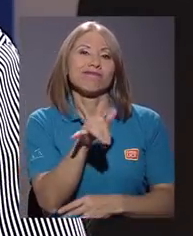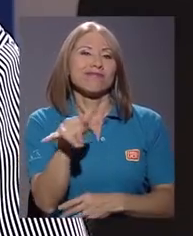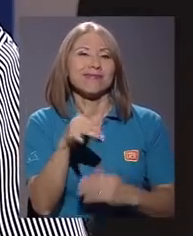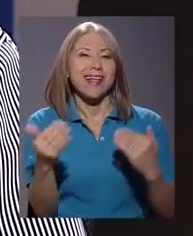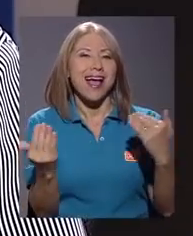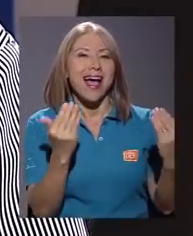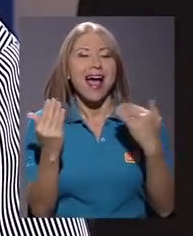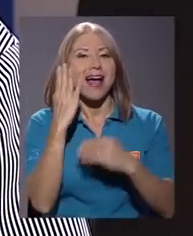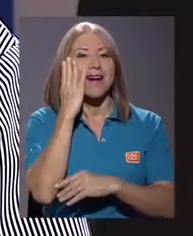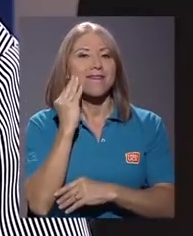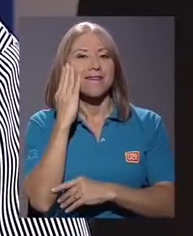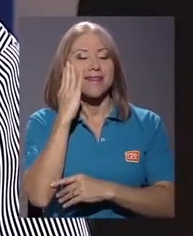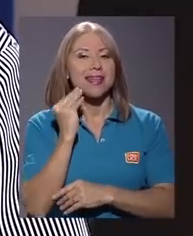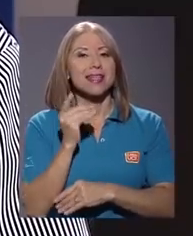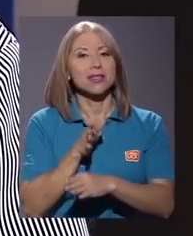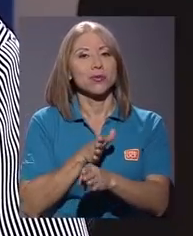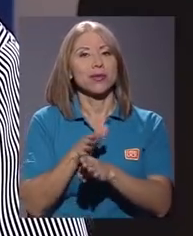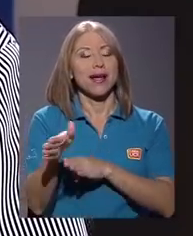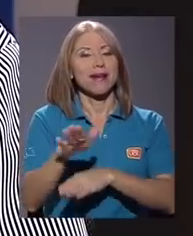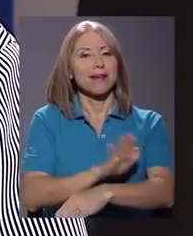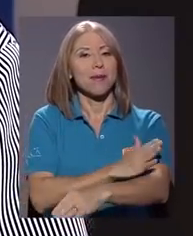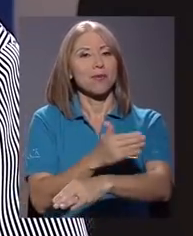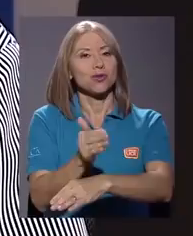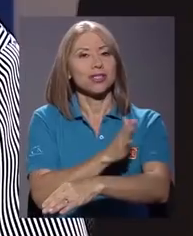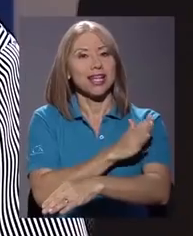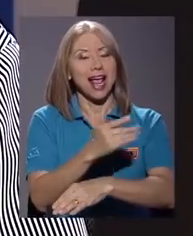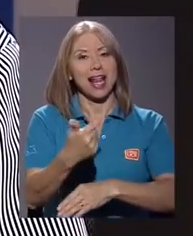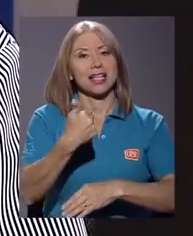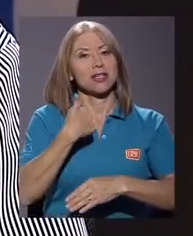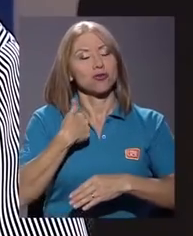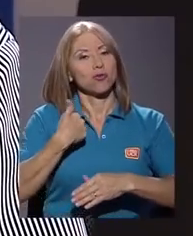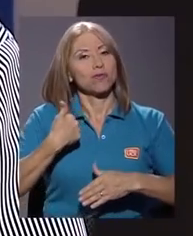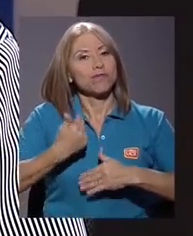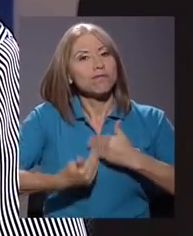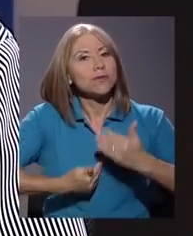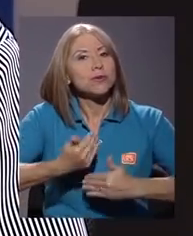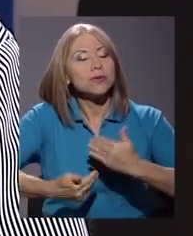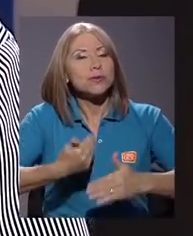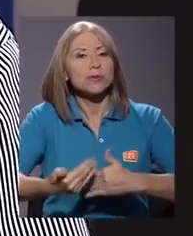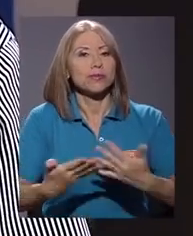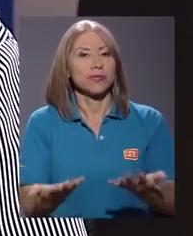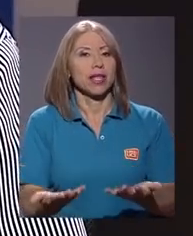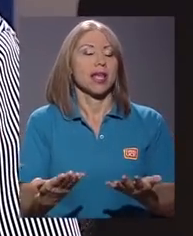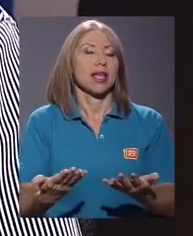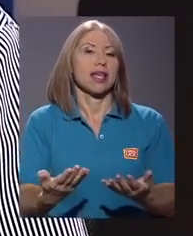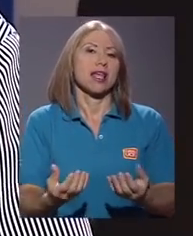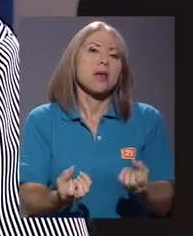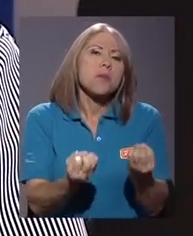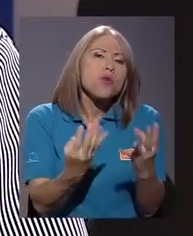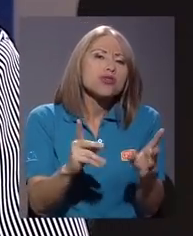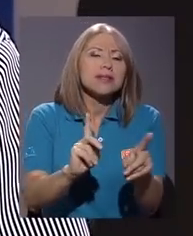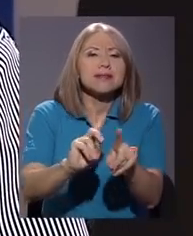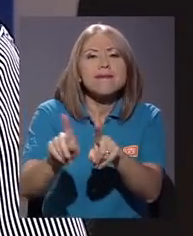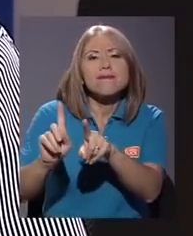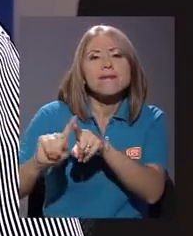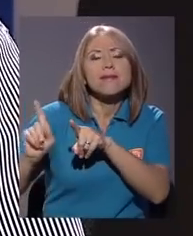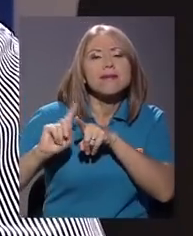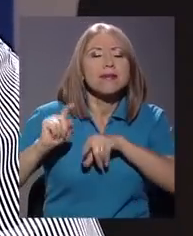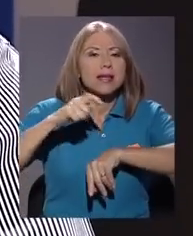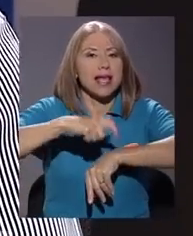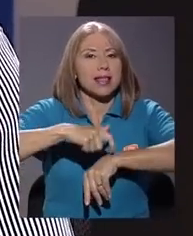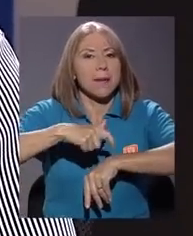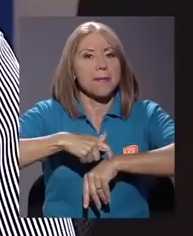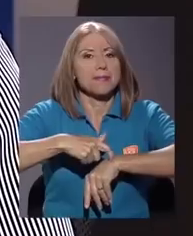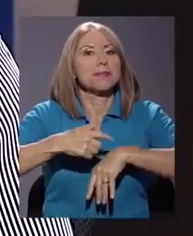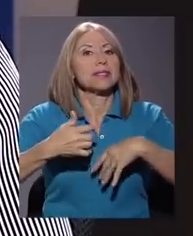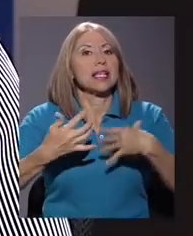Esta esta carrera musical que me ha tocado emprender y que eh ha pasado por muchas etapas y que es la que